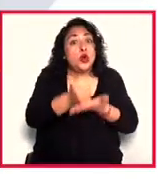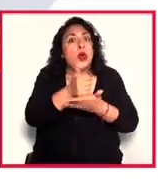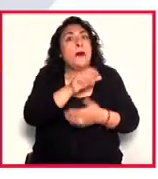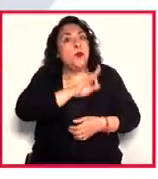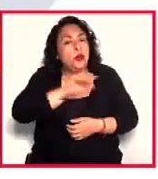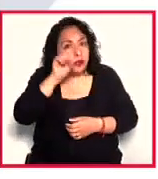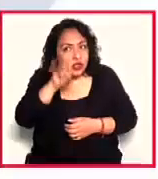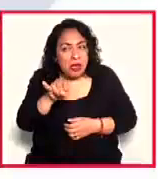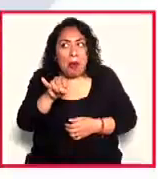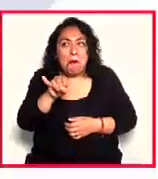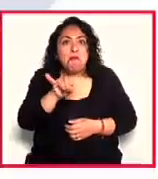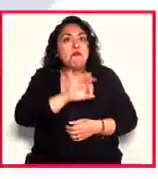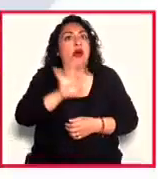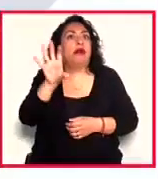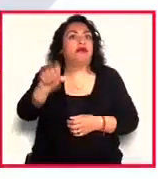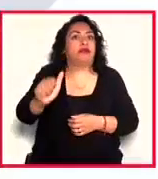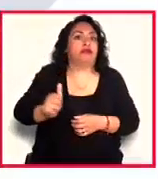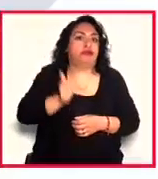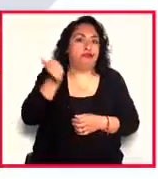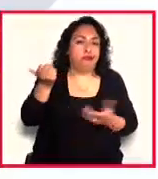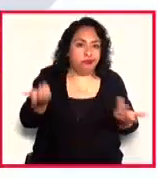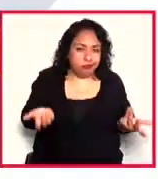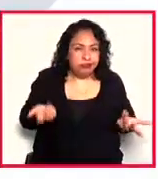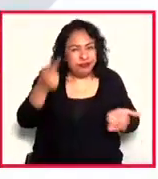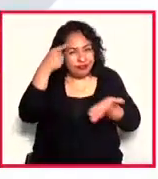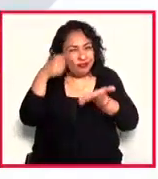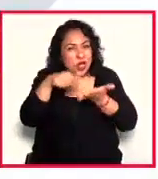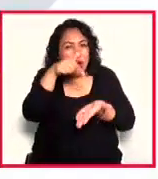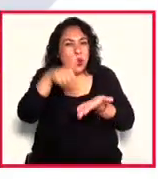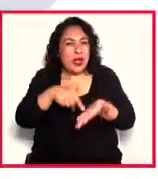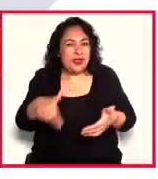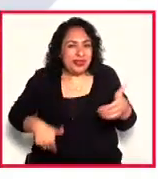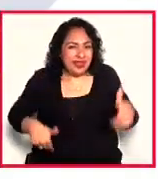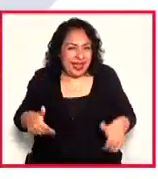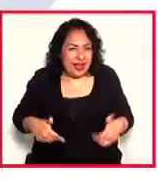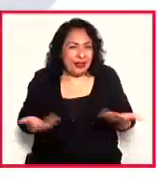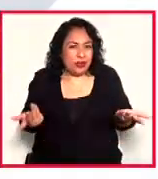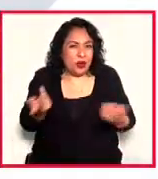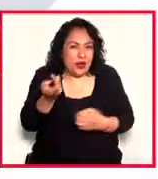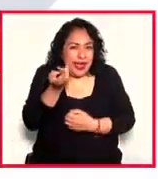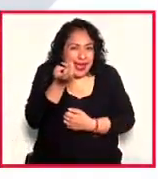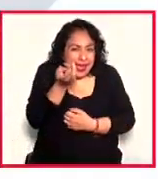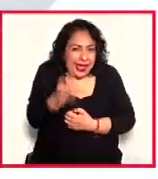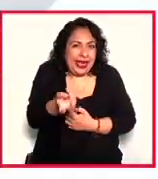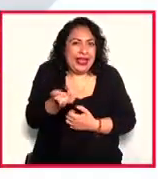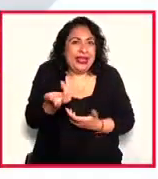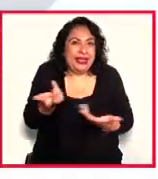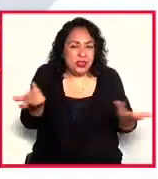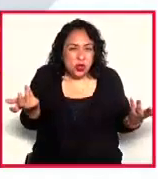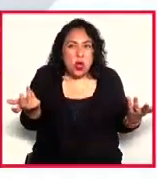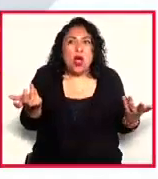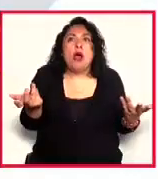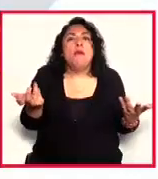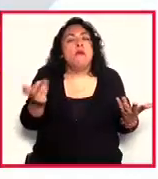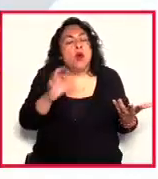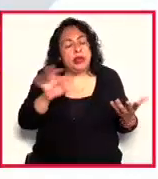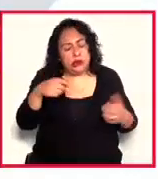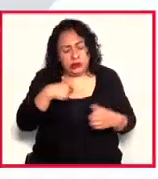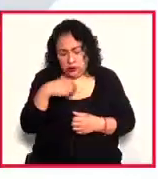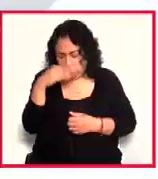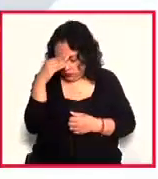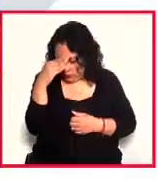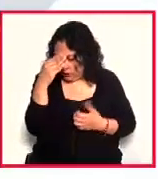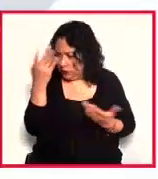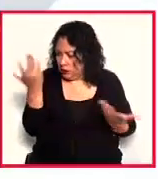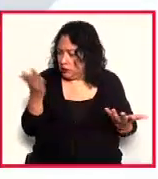hacer. Y creo que el lugar del teatro es justamente es darnos el espacio para reflexionar sobre lo que